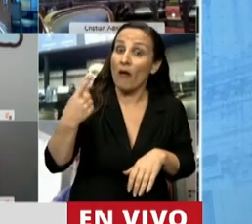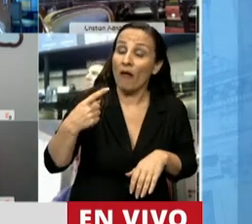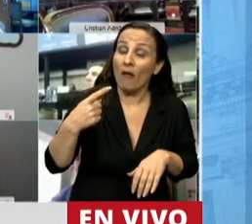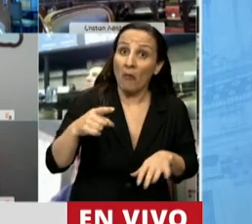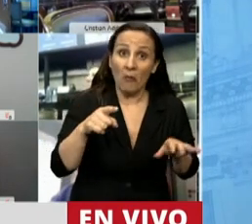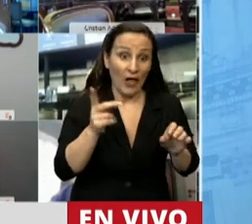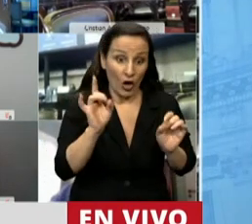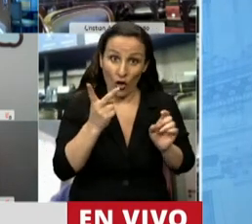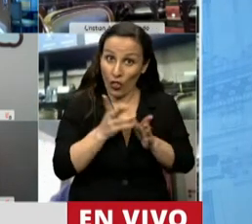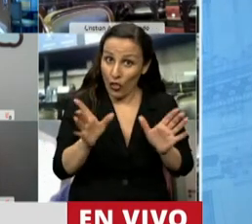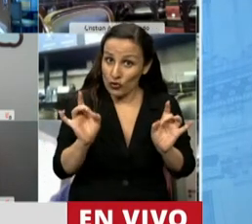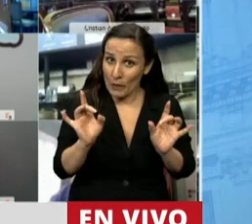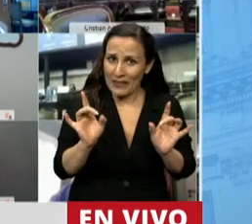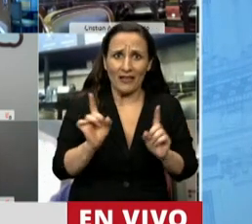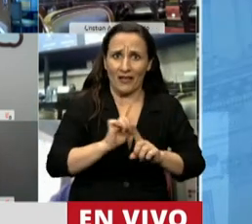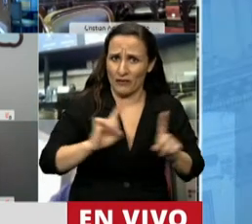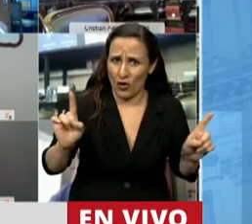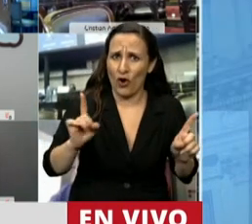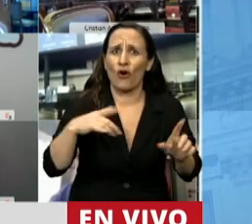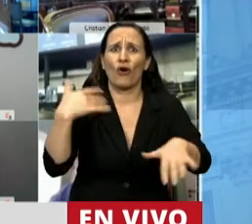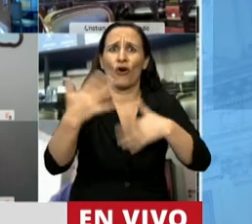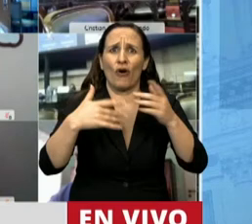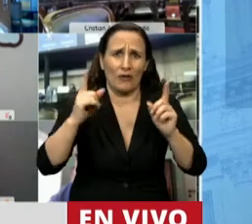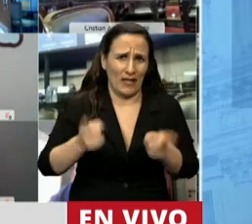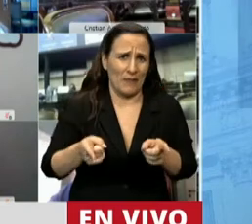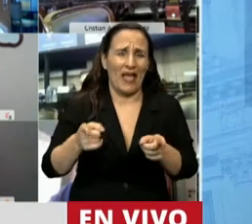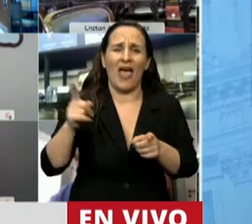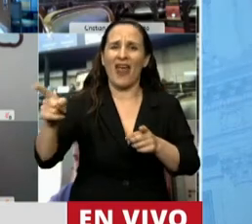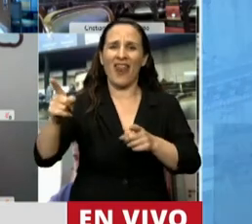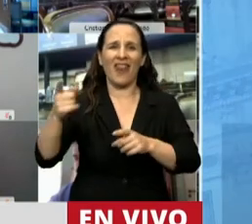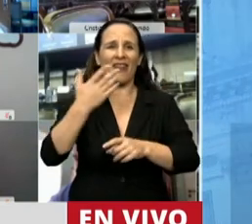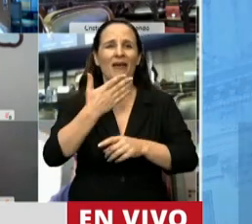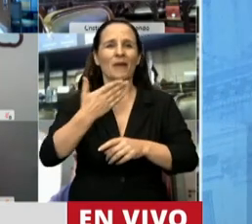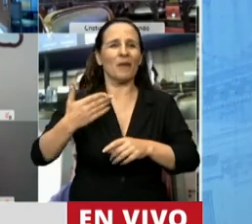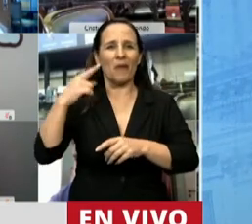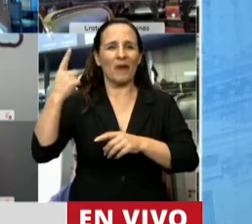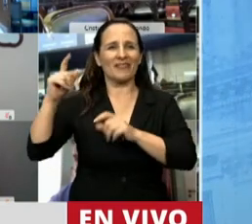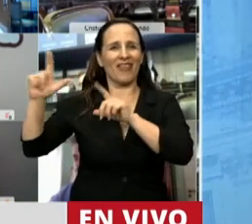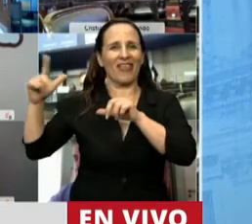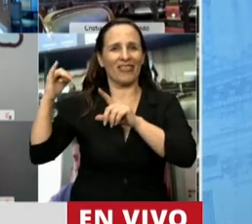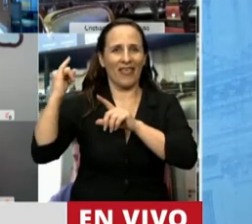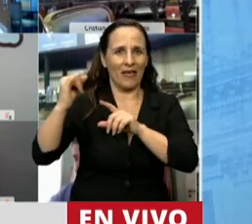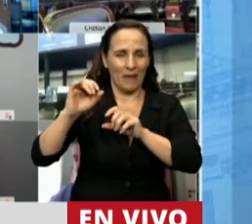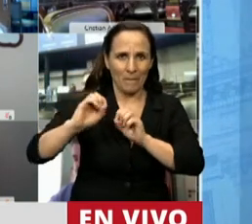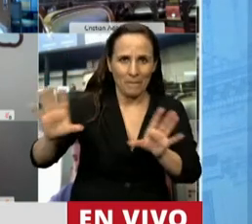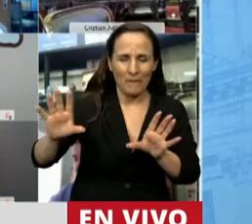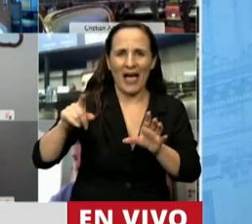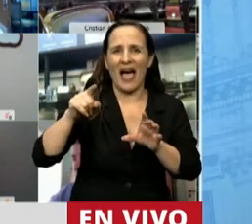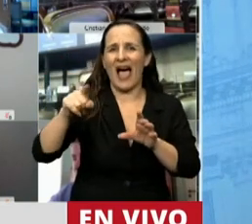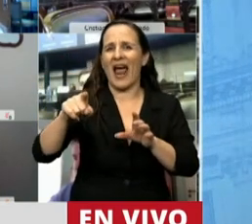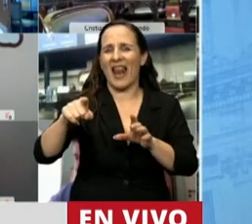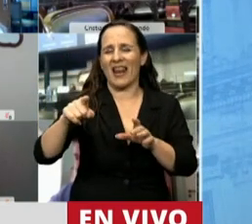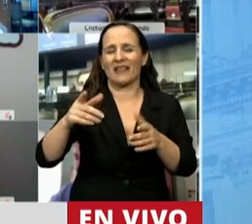sucedió de todos se dieron las filminas mal hechas los datos falsos las señor patrullajes y la payasa